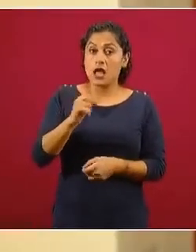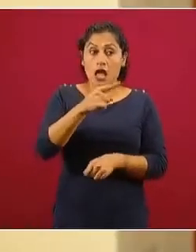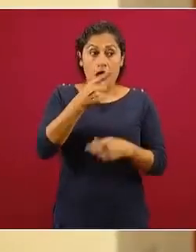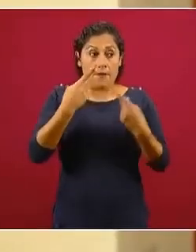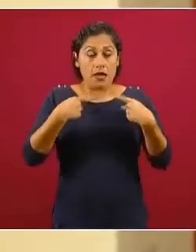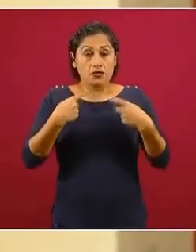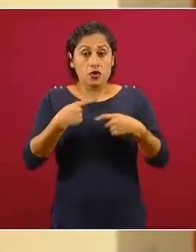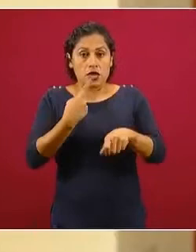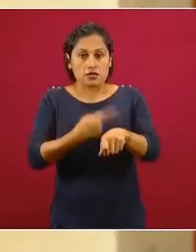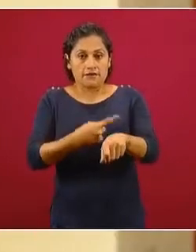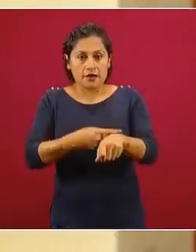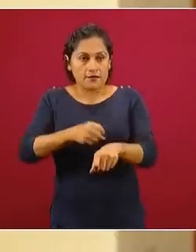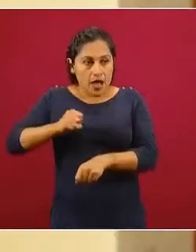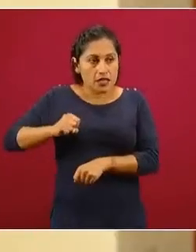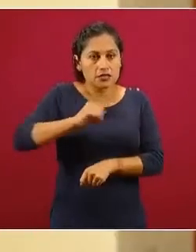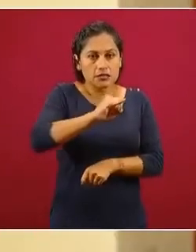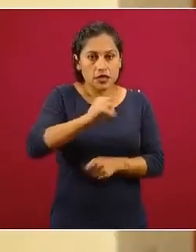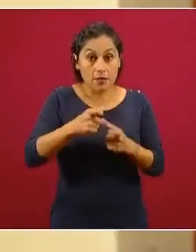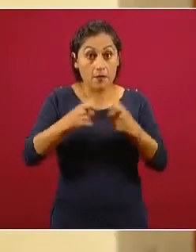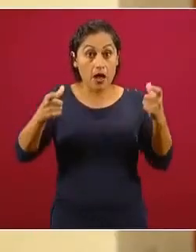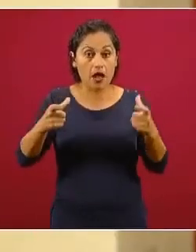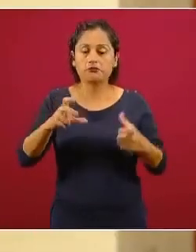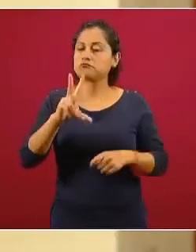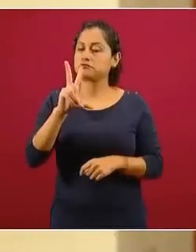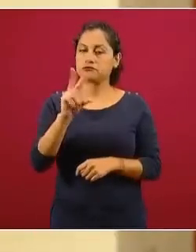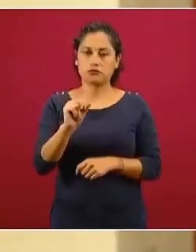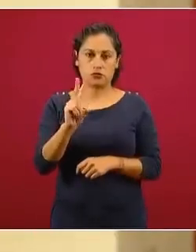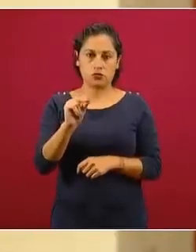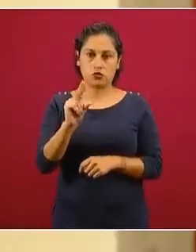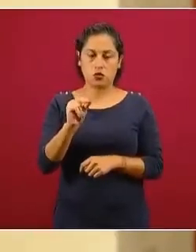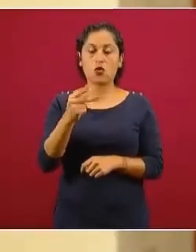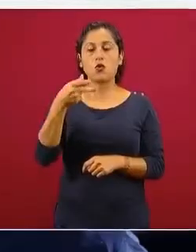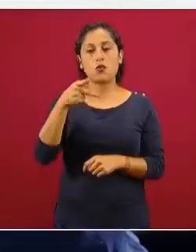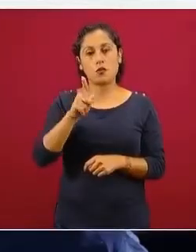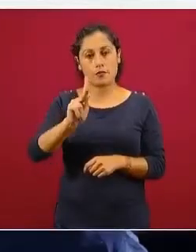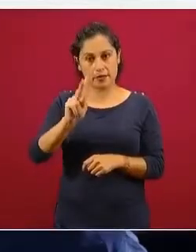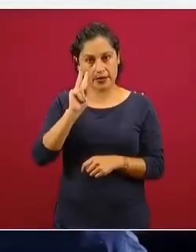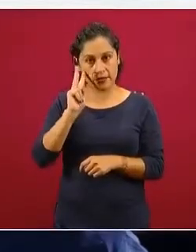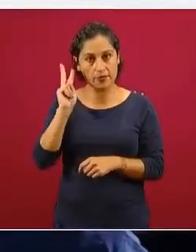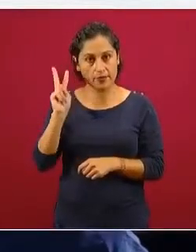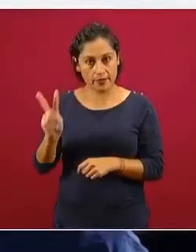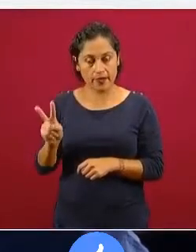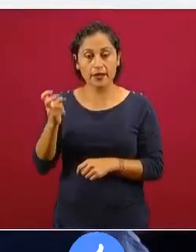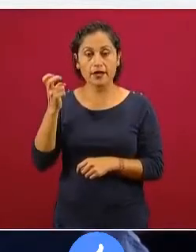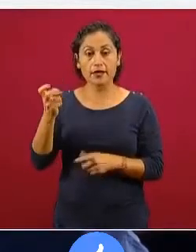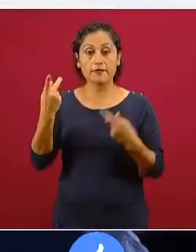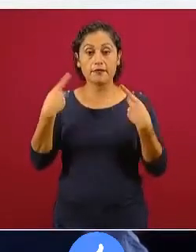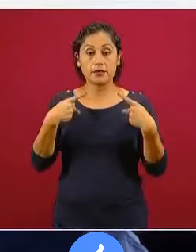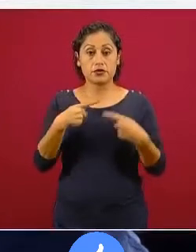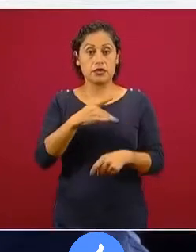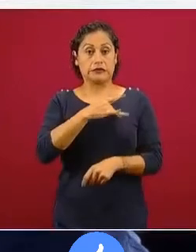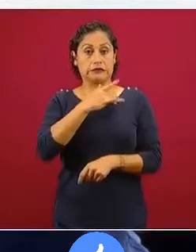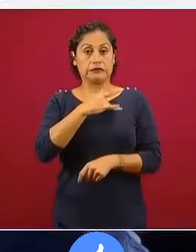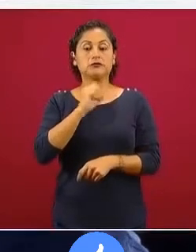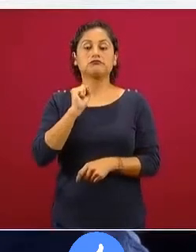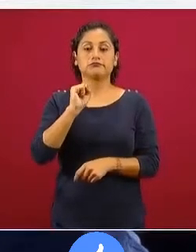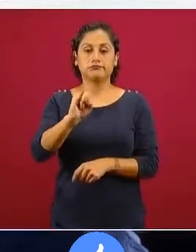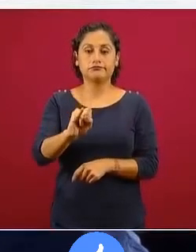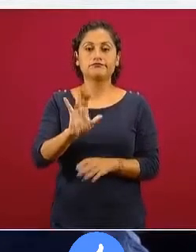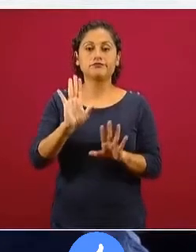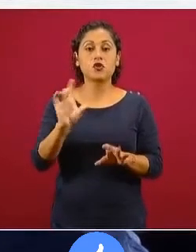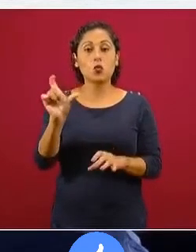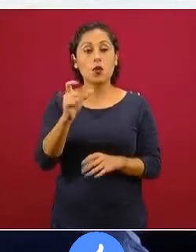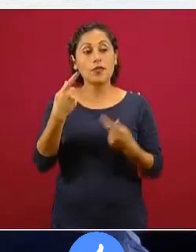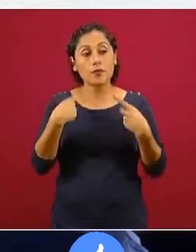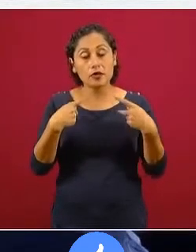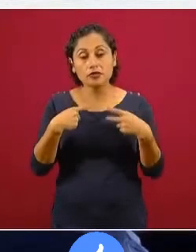casos sospechosos, los que hasta el momento han salido confirmados, es decir, se evidenció la presencia del virus y la